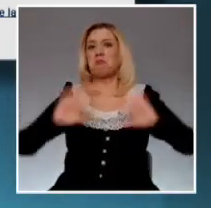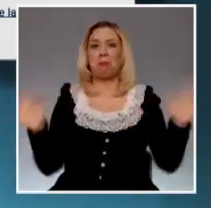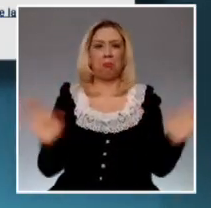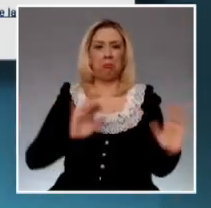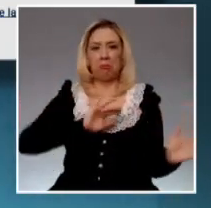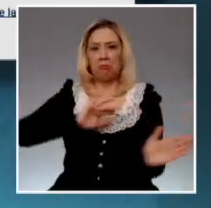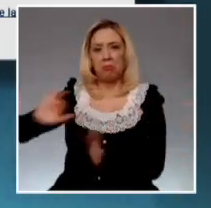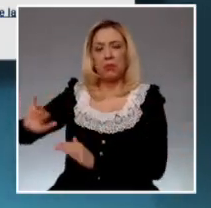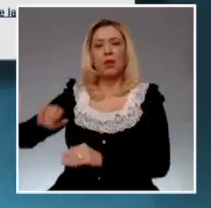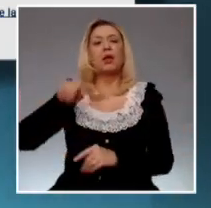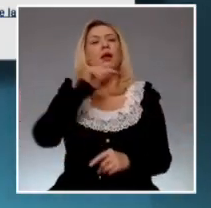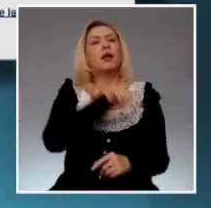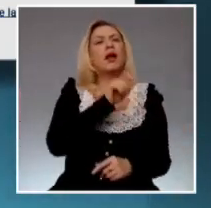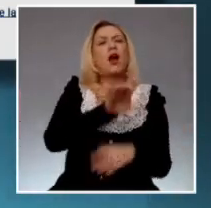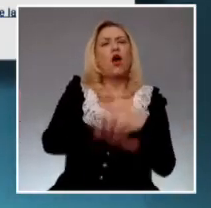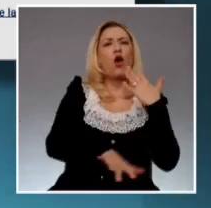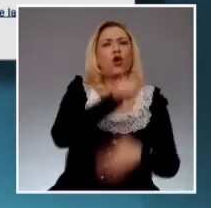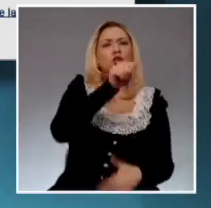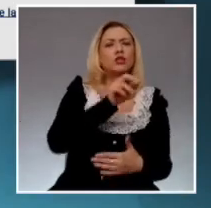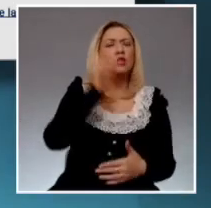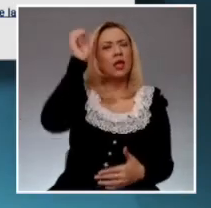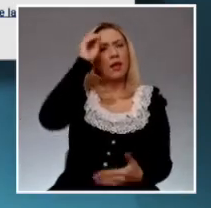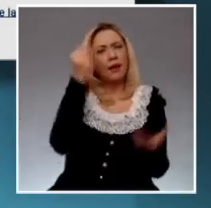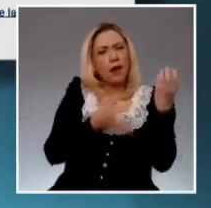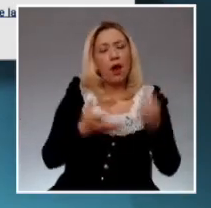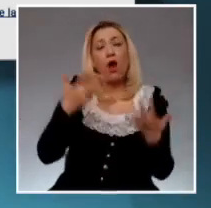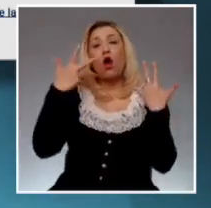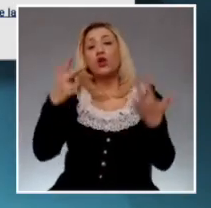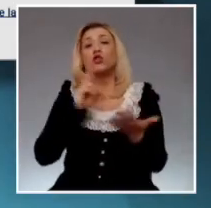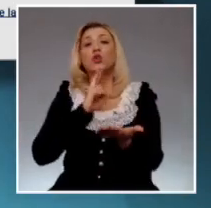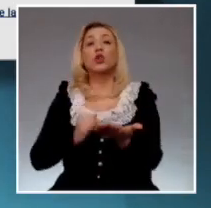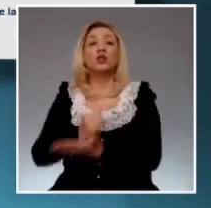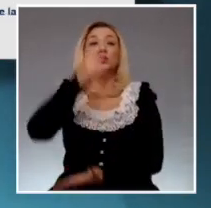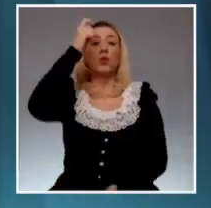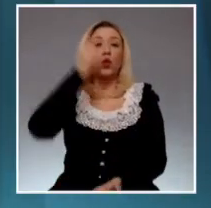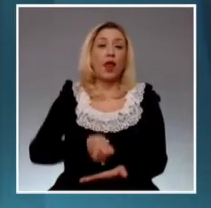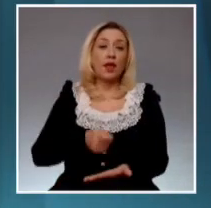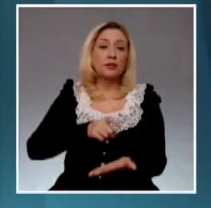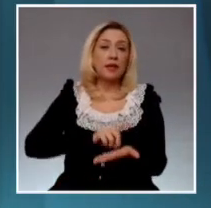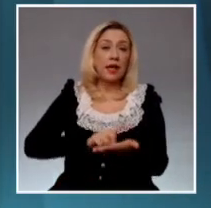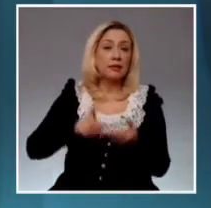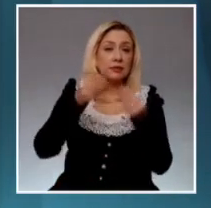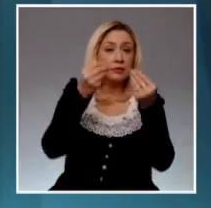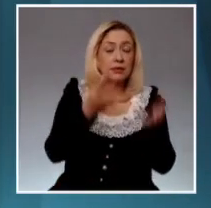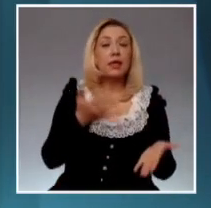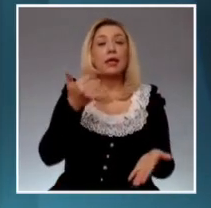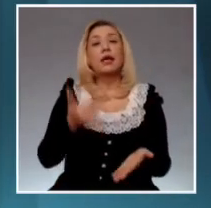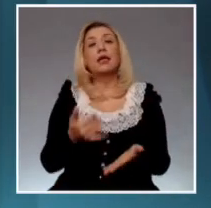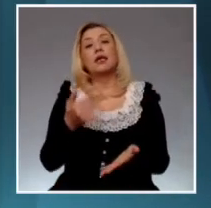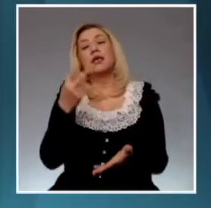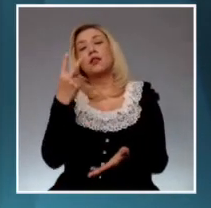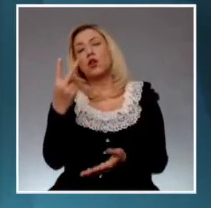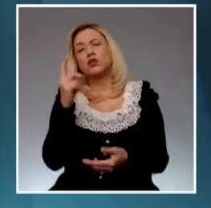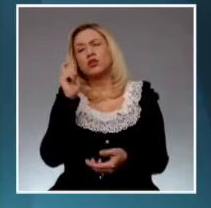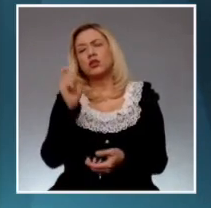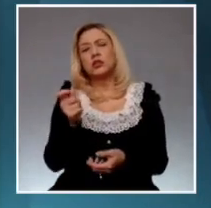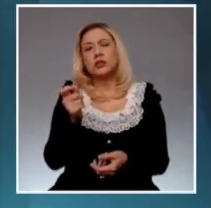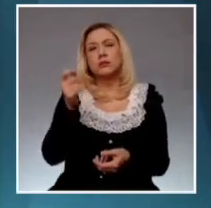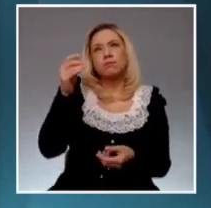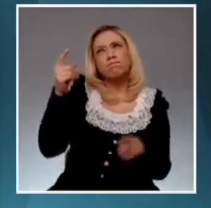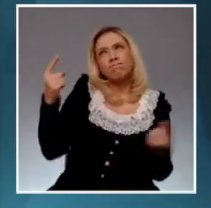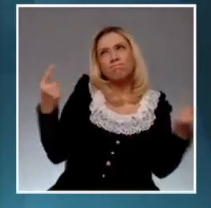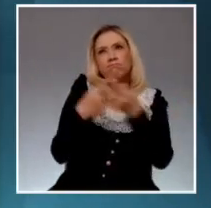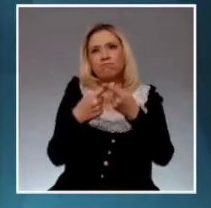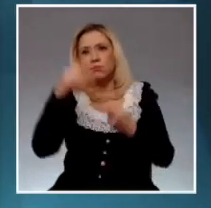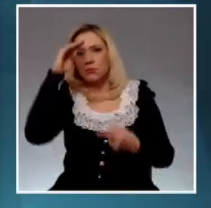criterios, 8 jurisprudencias y 3 tesis aisladas, entre las que destacan criterios sobre excepciones al principio de definitividad en el